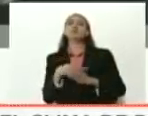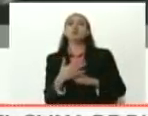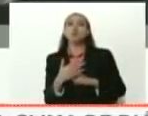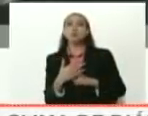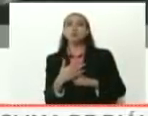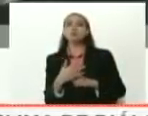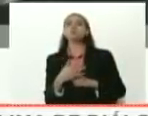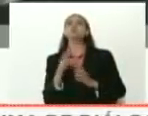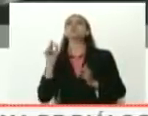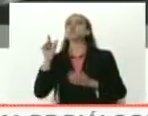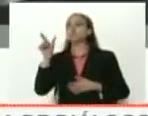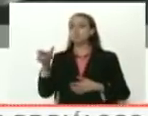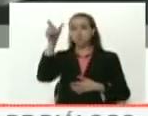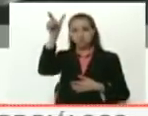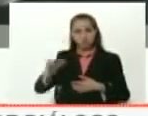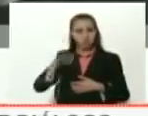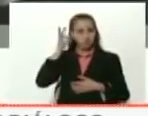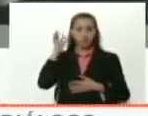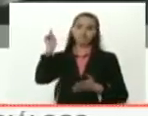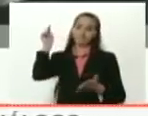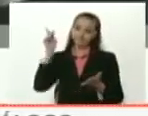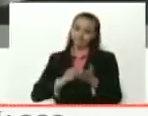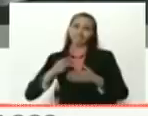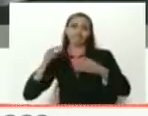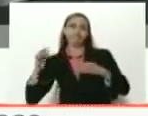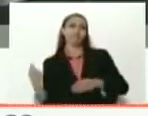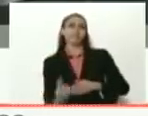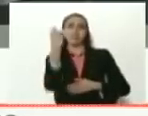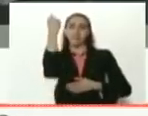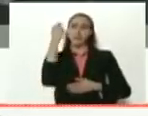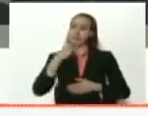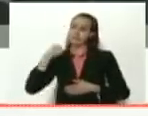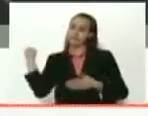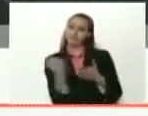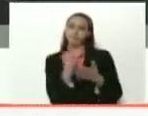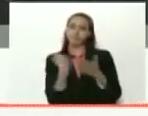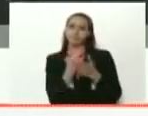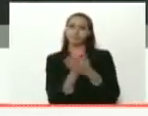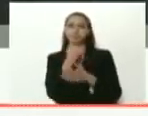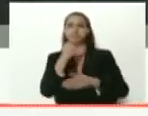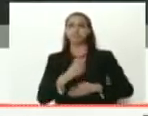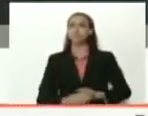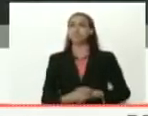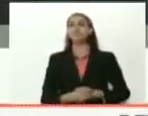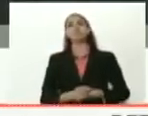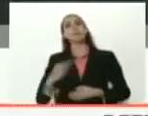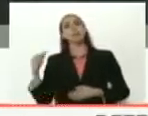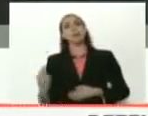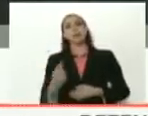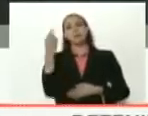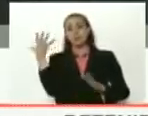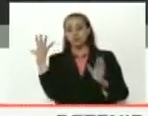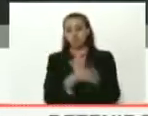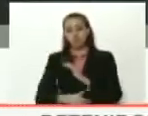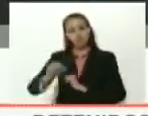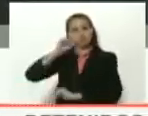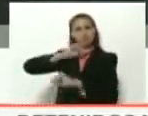ahí está la mujer venezolana de primerita en batalla, de primerita en la línea de